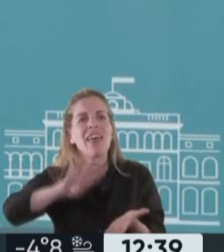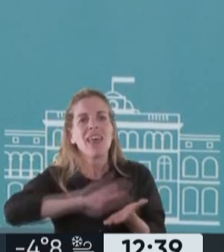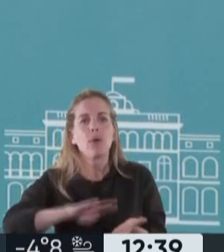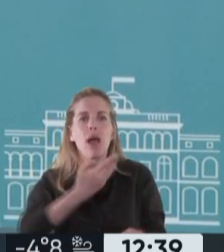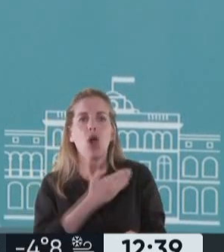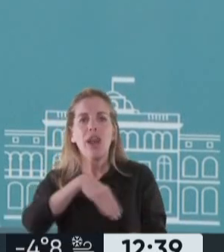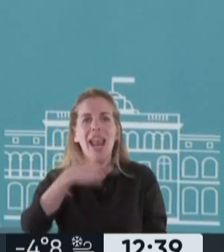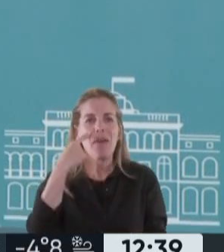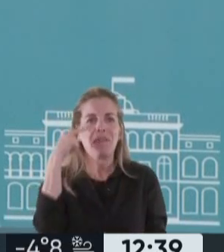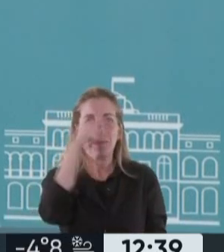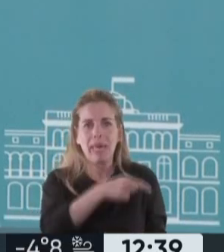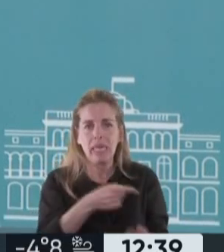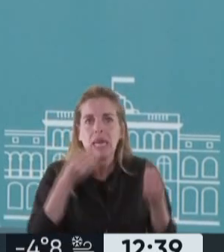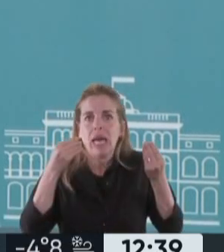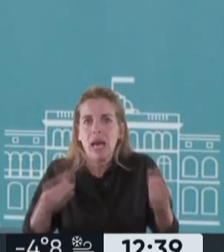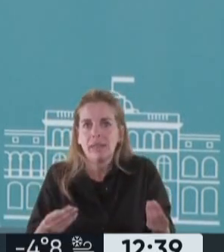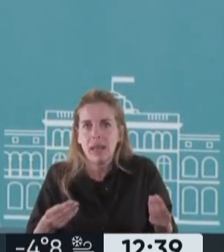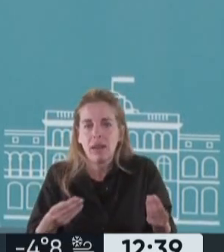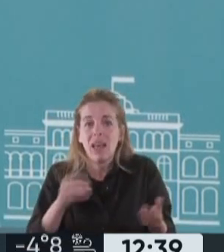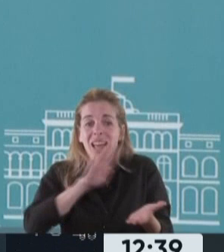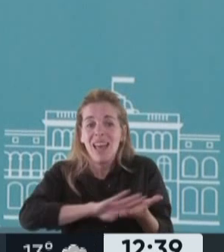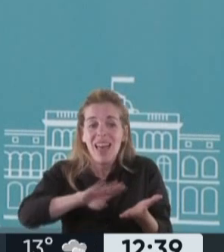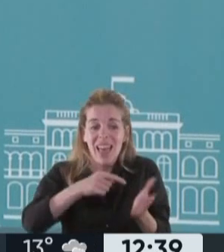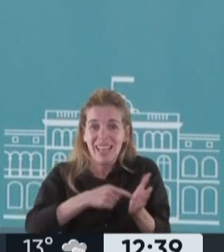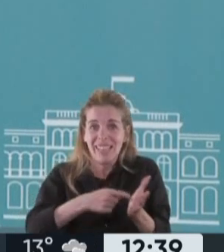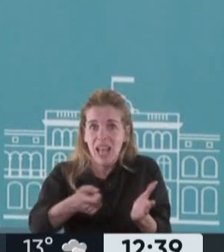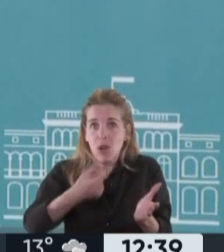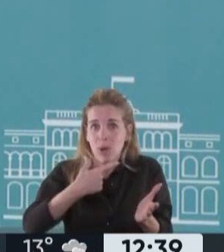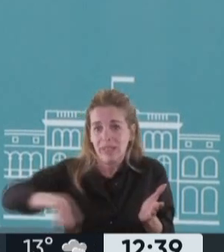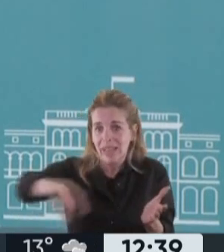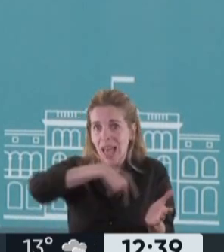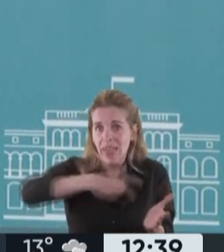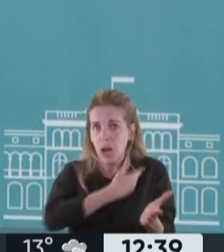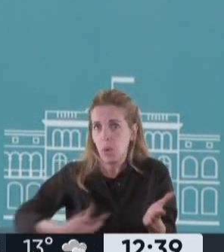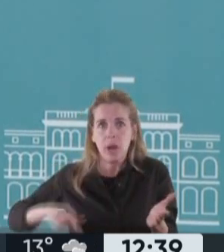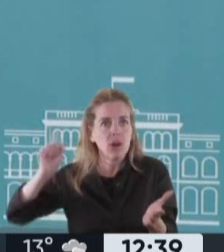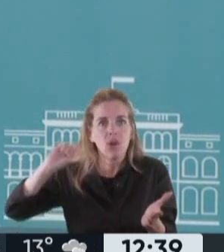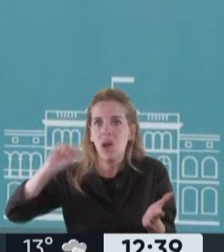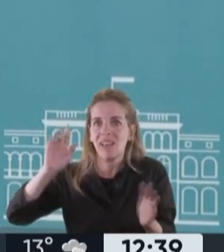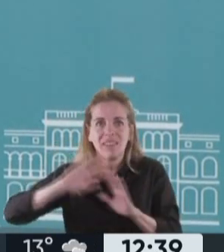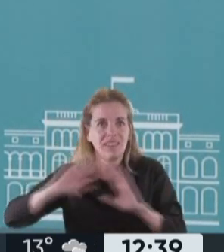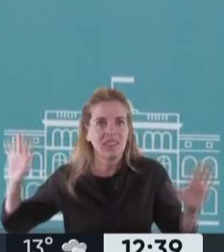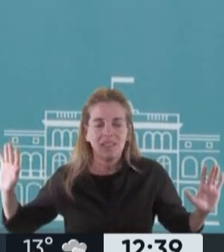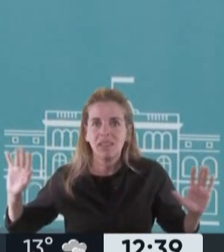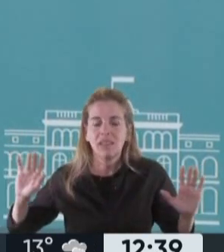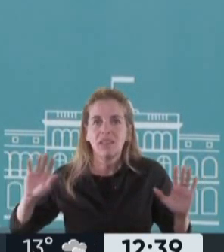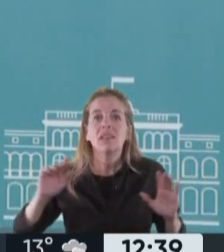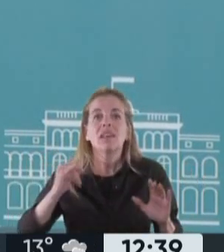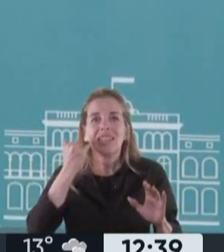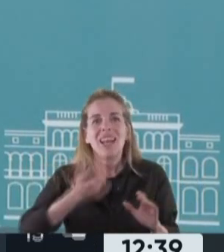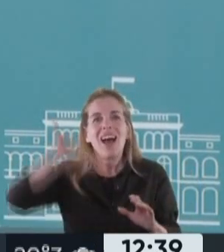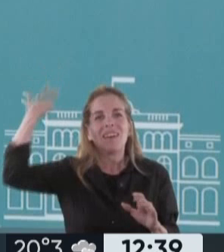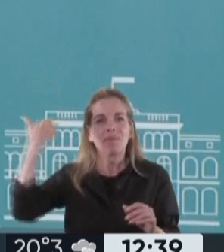el Fondo Monetario Internacional, que no es nuestra, no es de nuestro gobierno. Nuestro gobierno anteriormente canceló